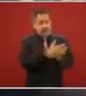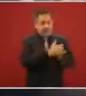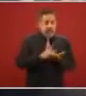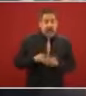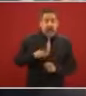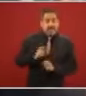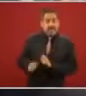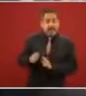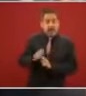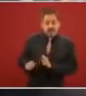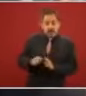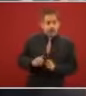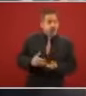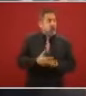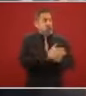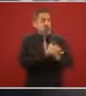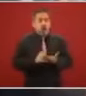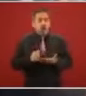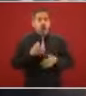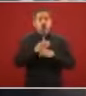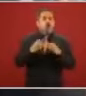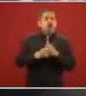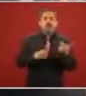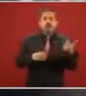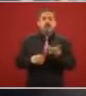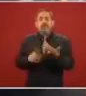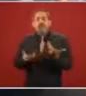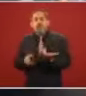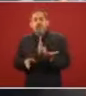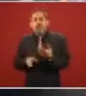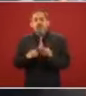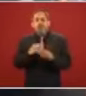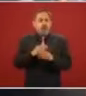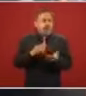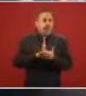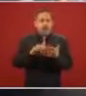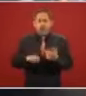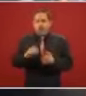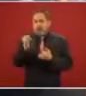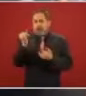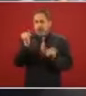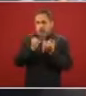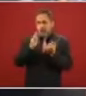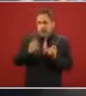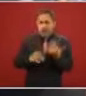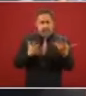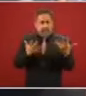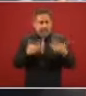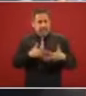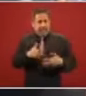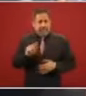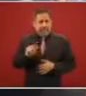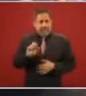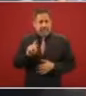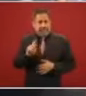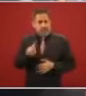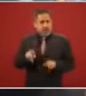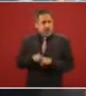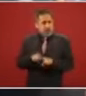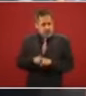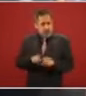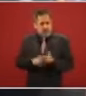efectivo o puede ser en especie. ¿Ha pensado usted en teletones, por ejemplo? Se hablaba el líder